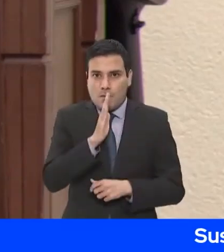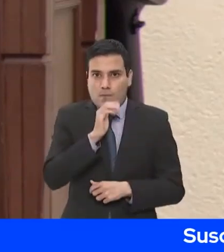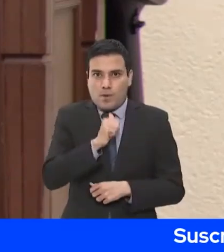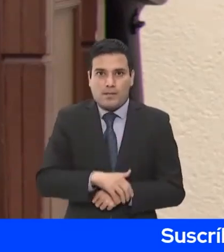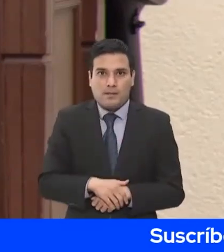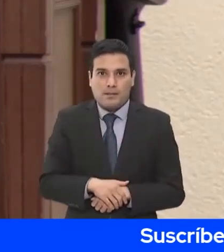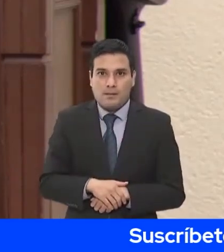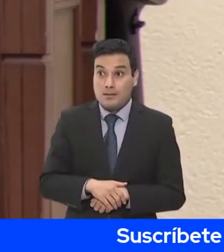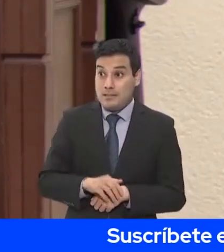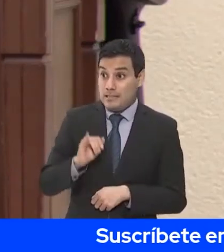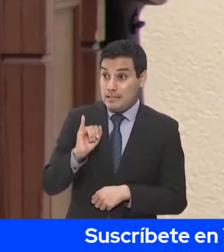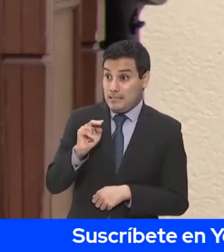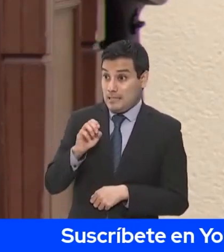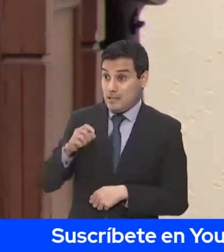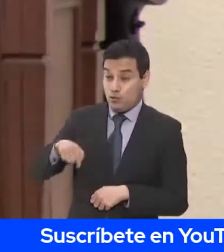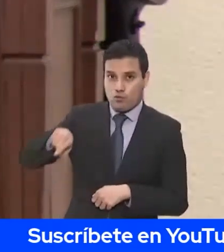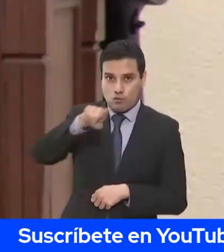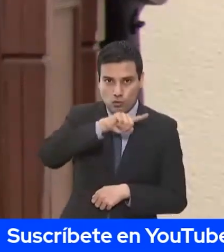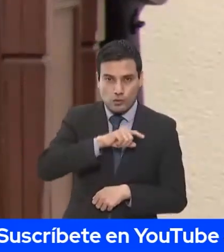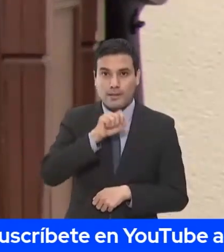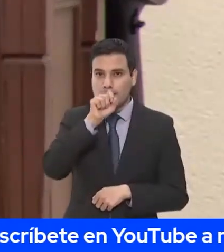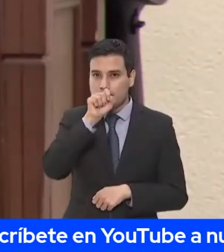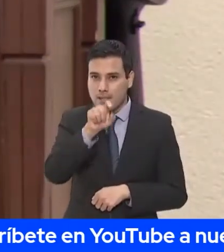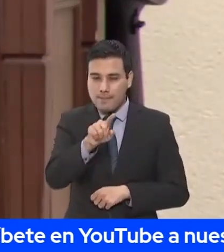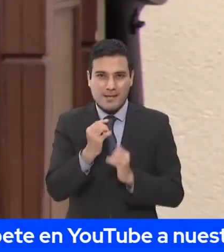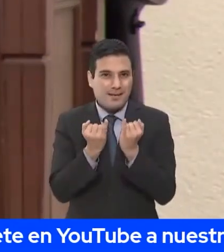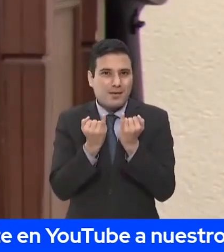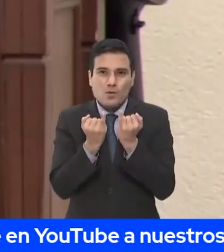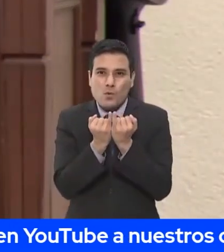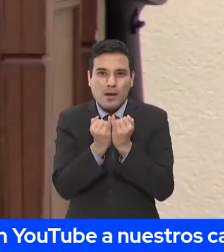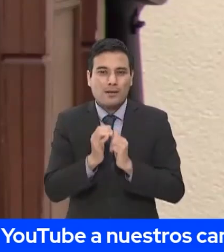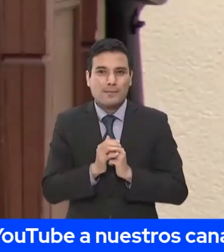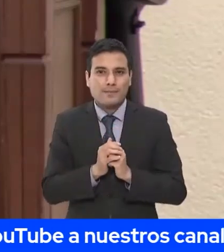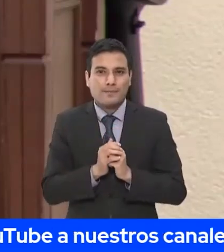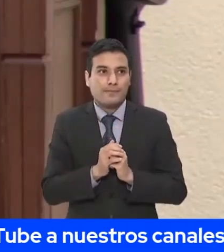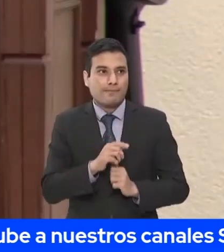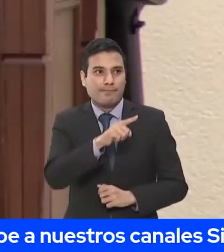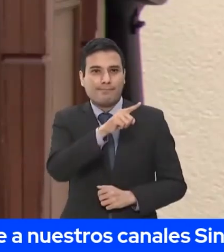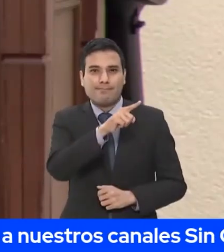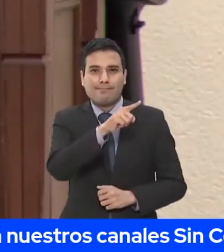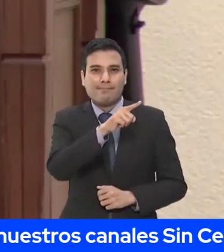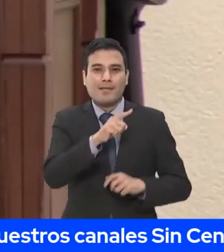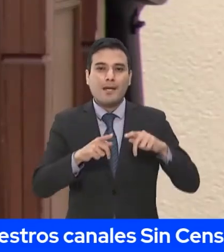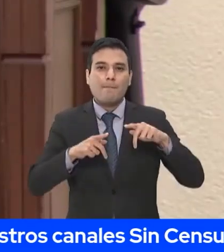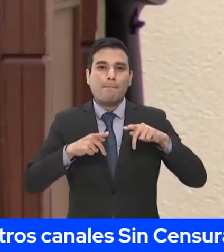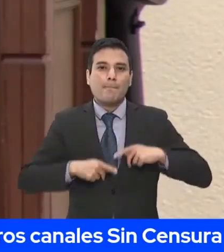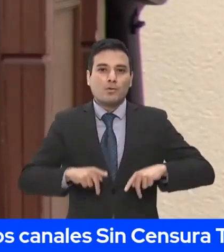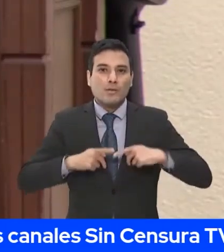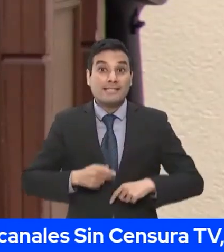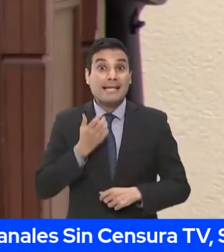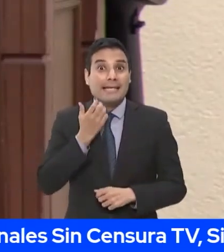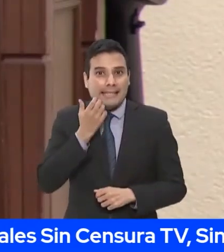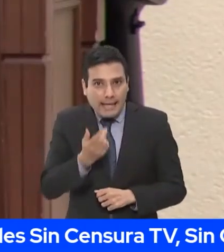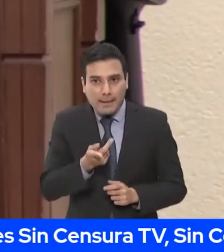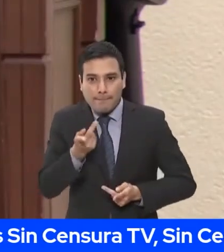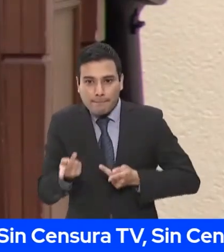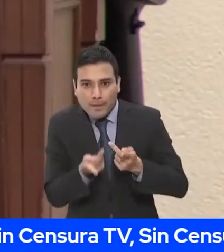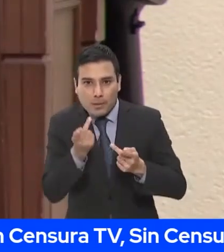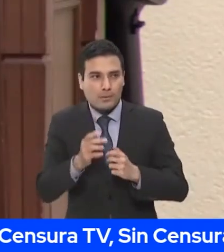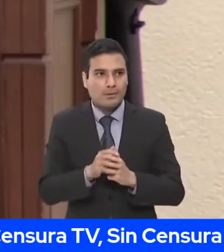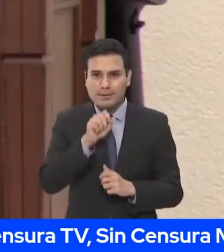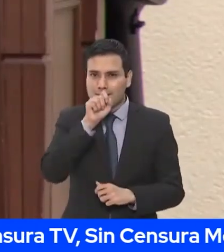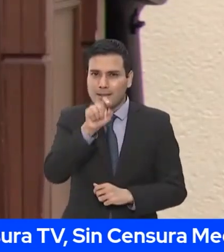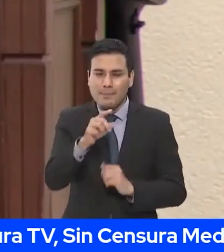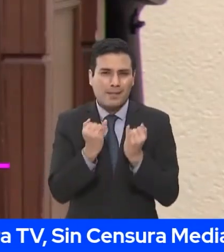se ratifique este deseo popular de que el presidente continúe hasta cuando le toca, según lo